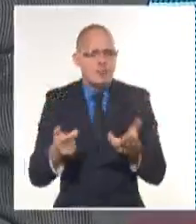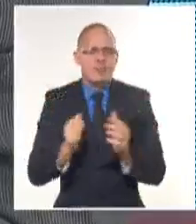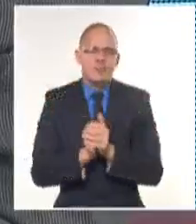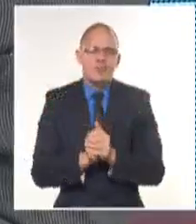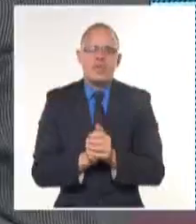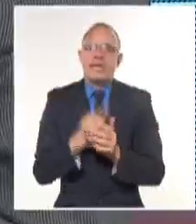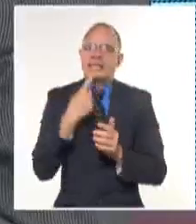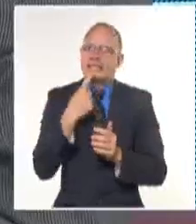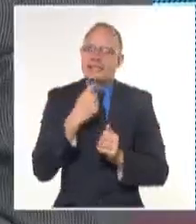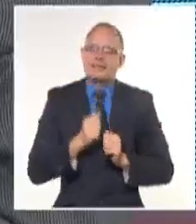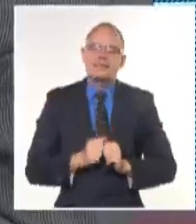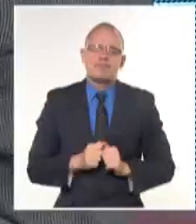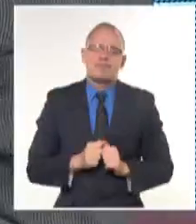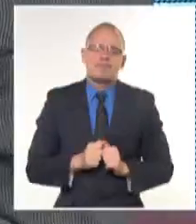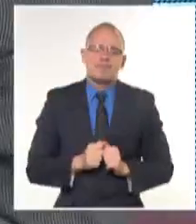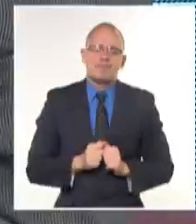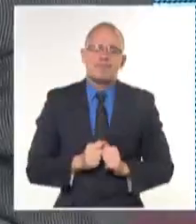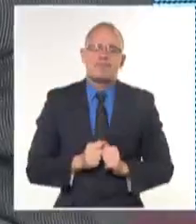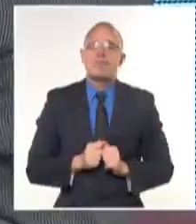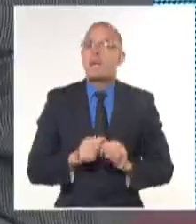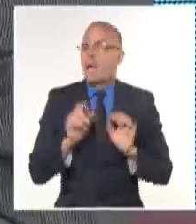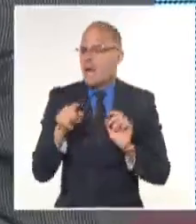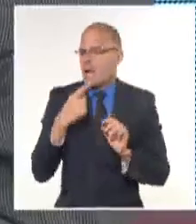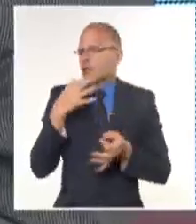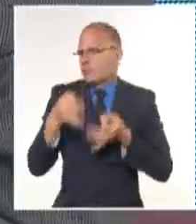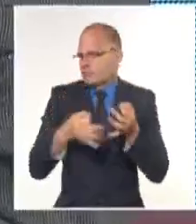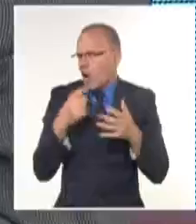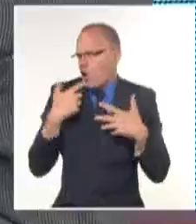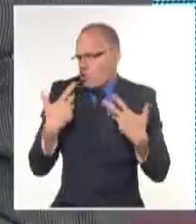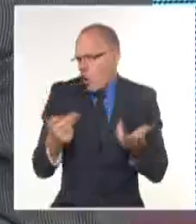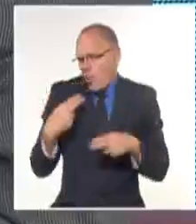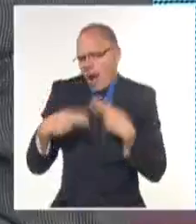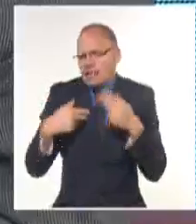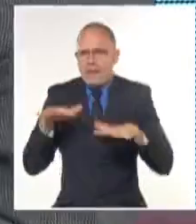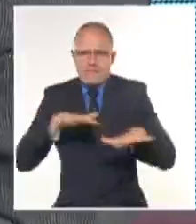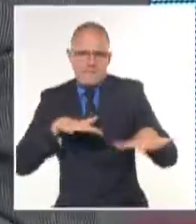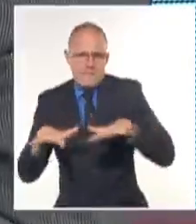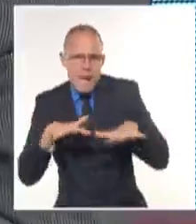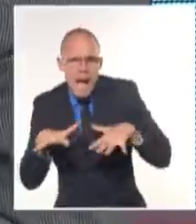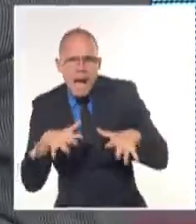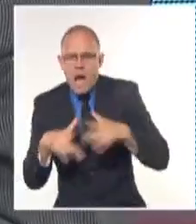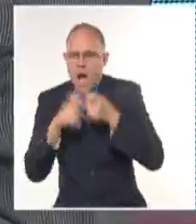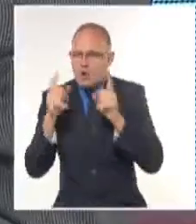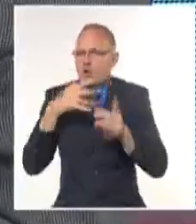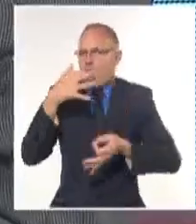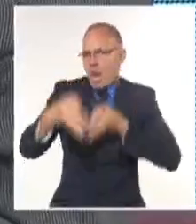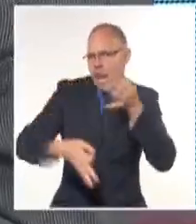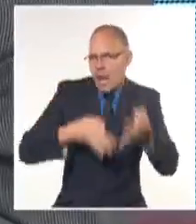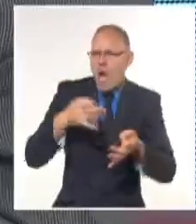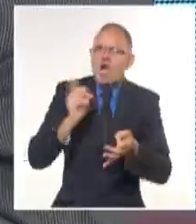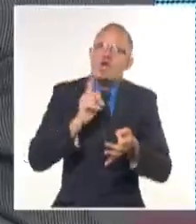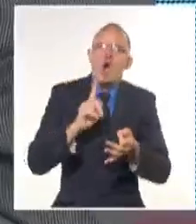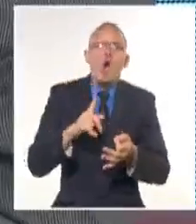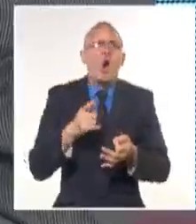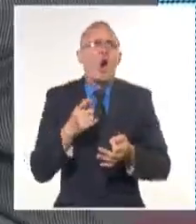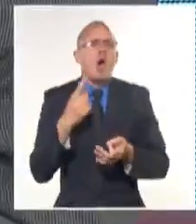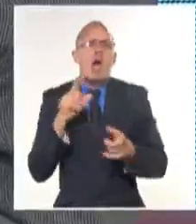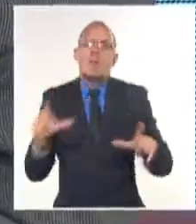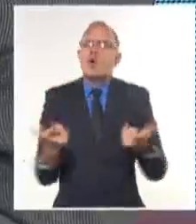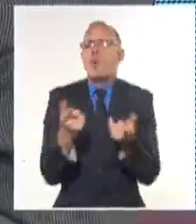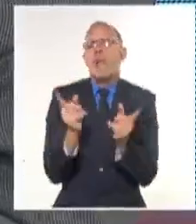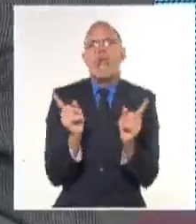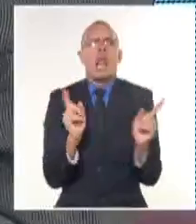lo que plantea son buenas prácticas, cómo organizar el proceso de rendición de cuentas para que no sea formal, para que tenga efectividad.